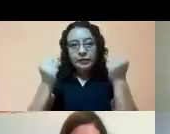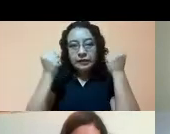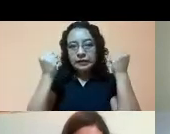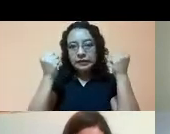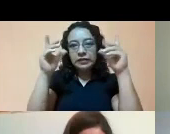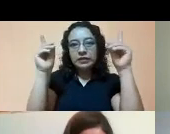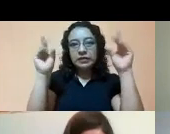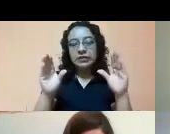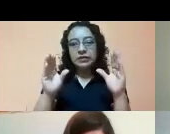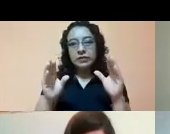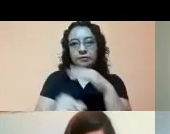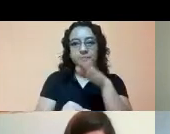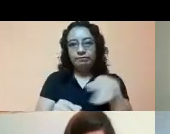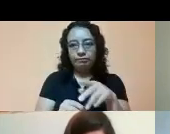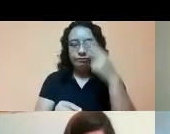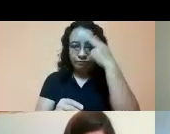todas.